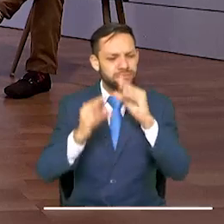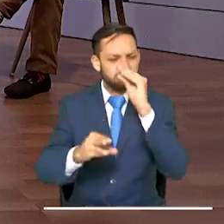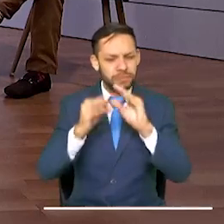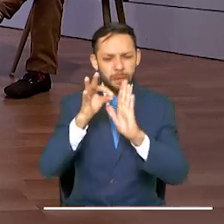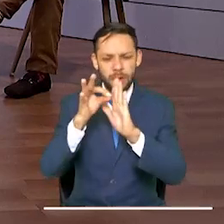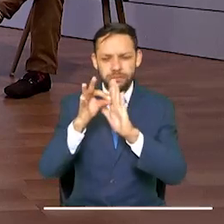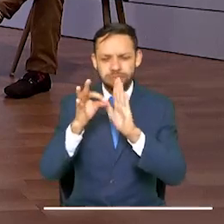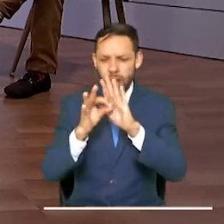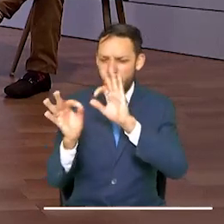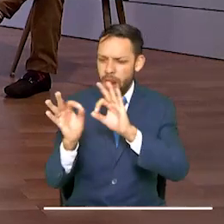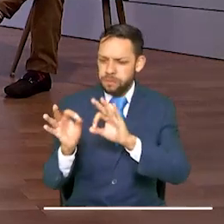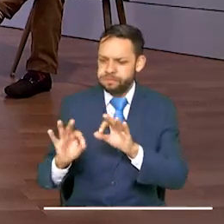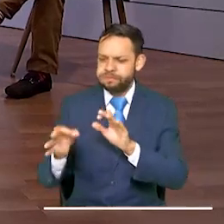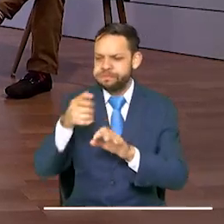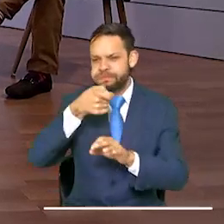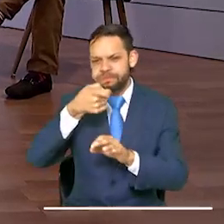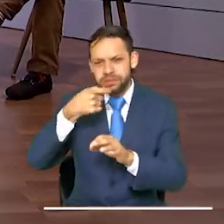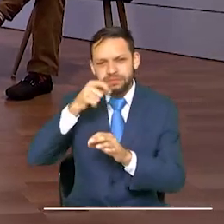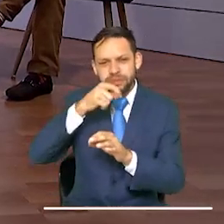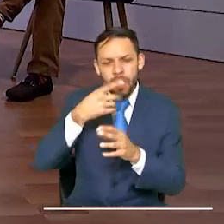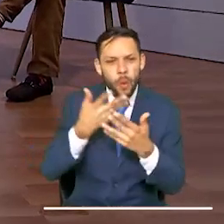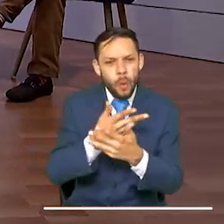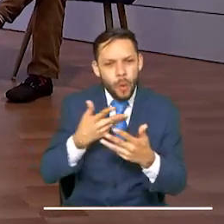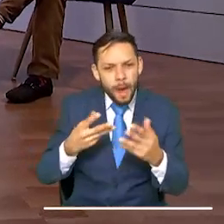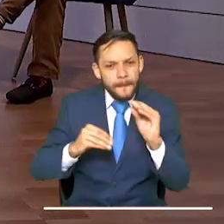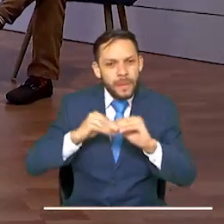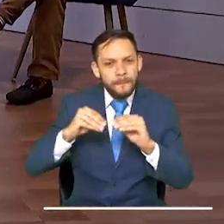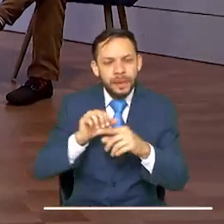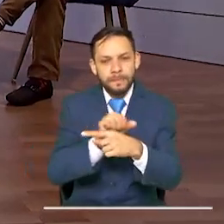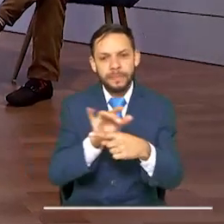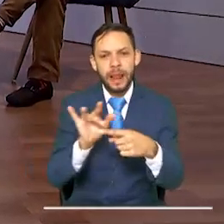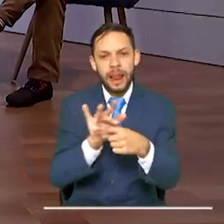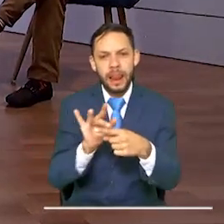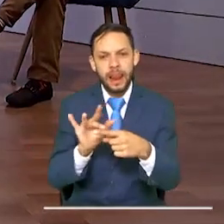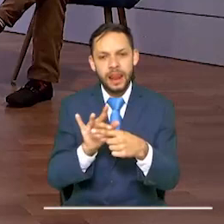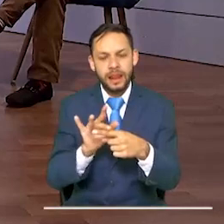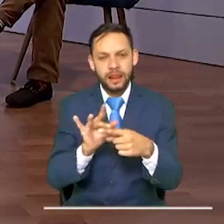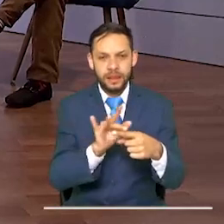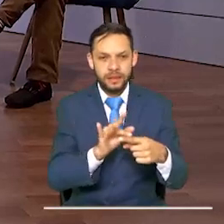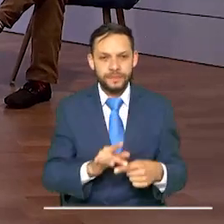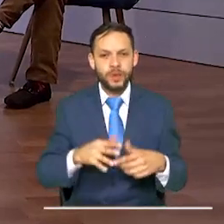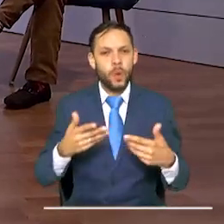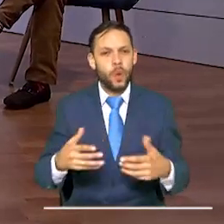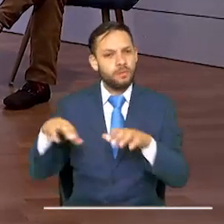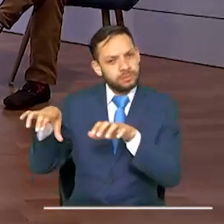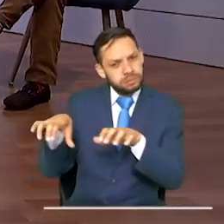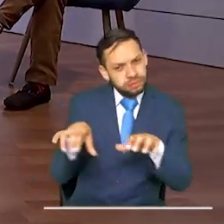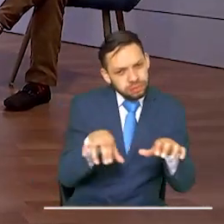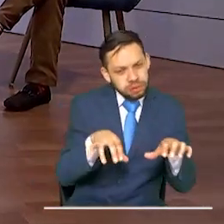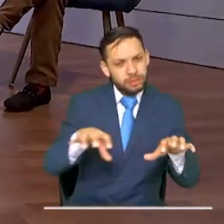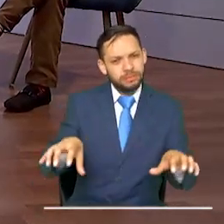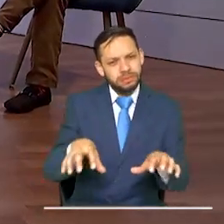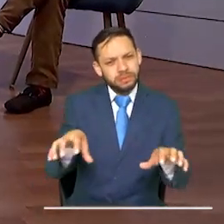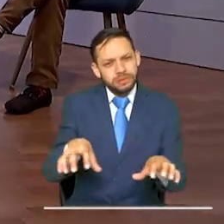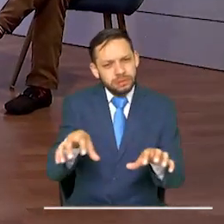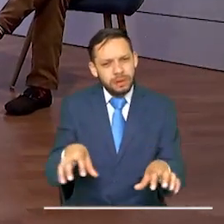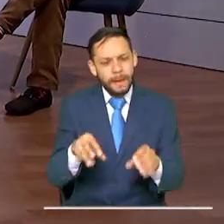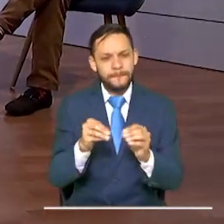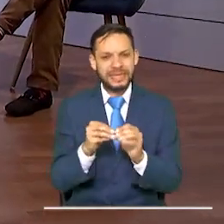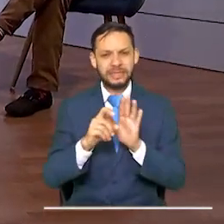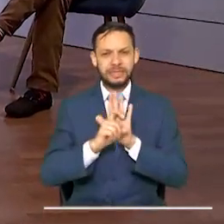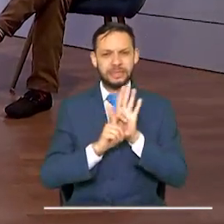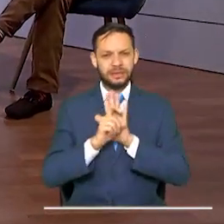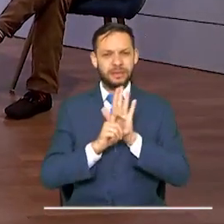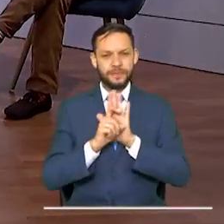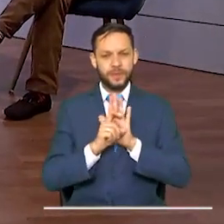hay en ese título de Cultura y Droga, empieza también uno a reconocer la parte de comportamientos, de la parte simbólica, de